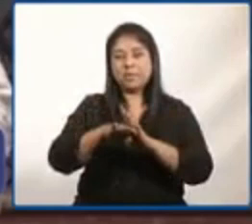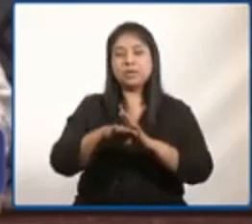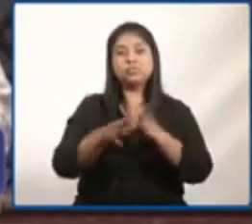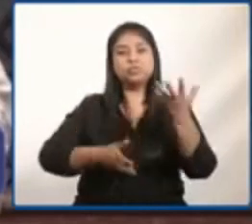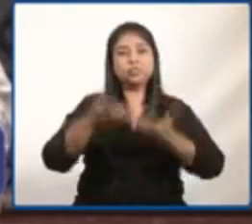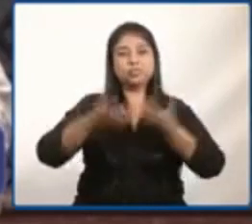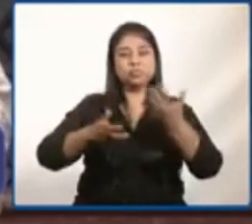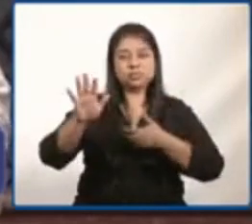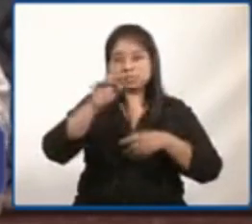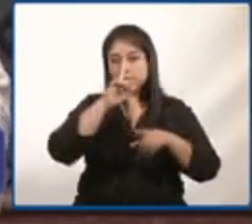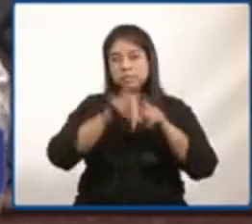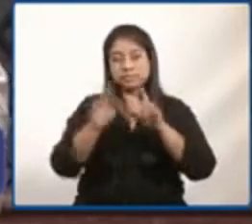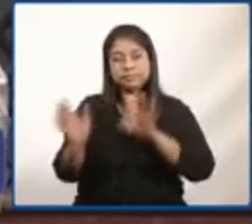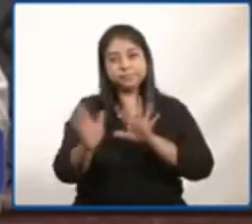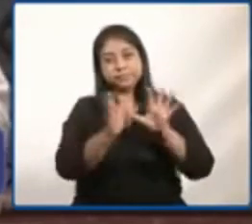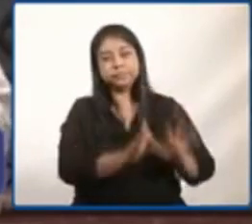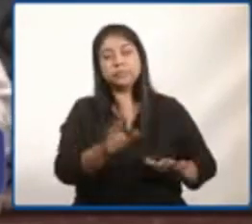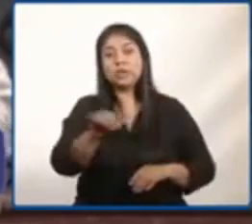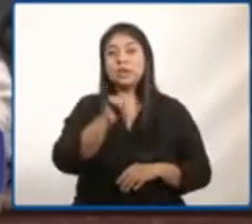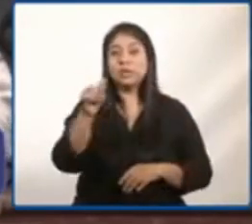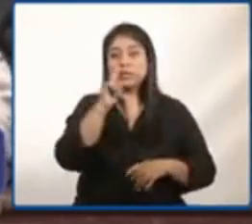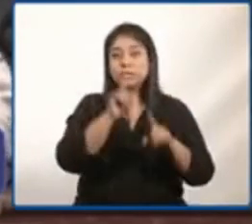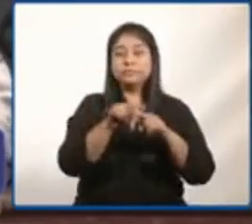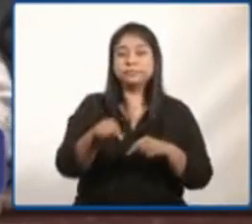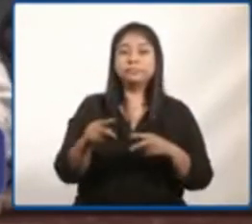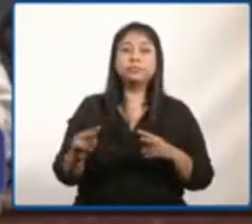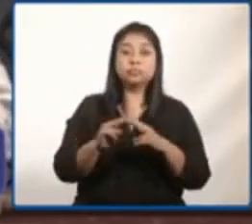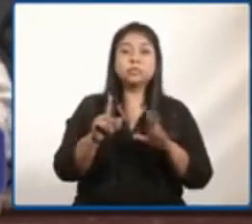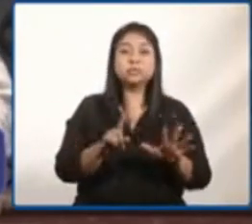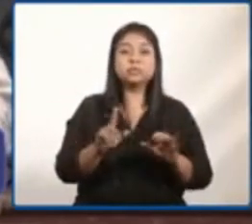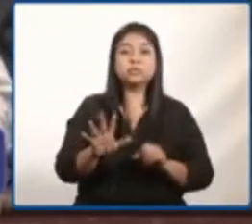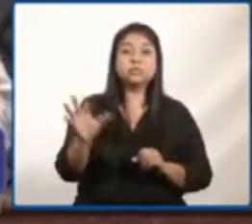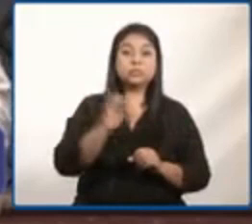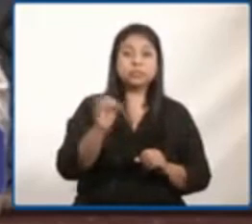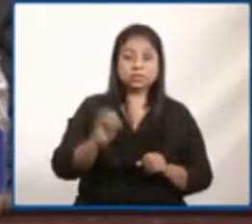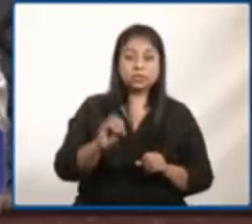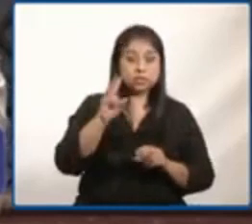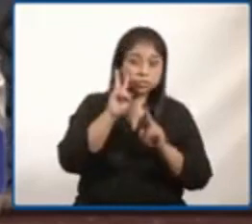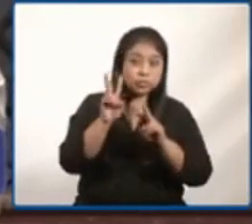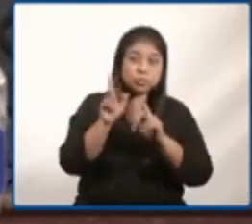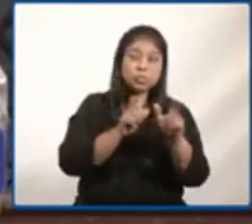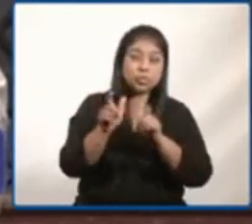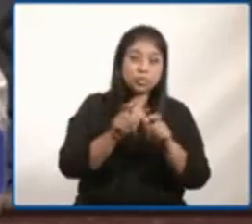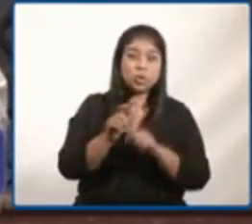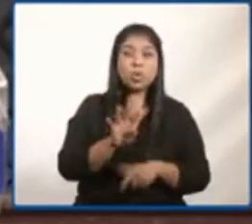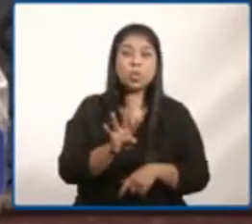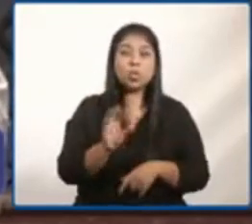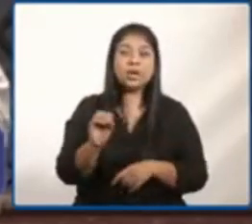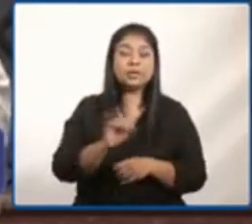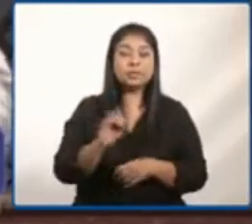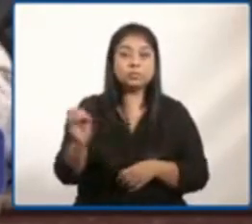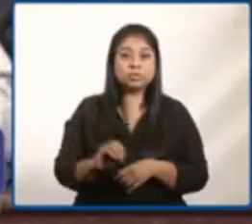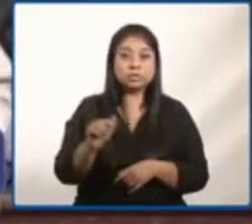Atitlán, de este incendio que ocurre ahí, que tenemos hasta este momento un 65% controlado y un 40% en fase de